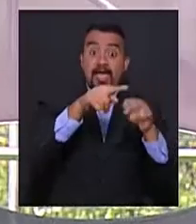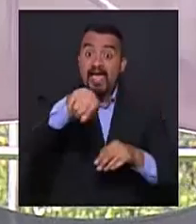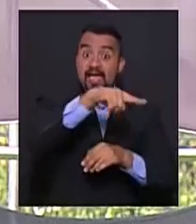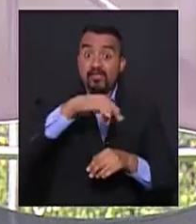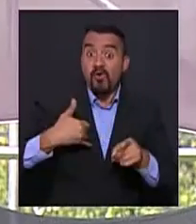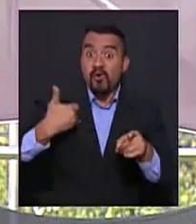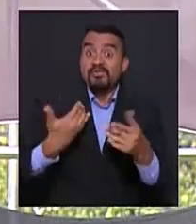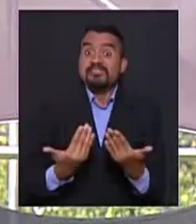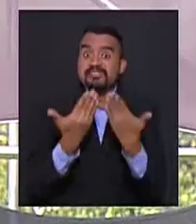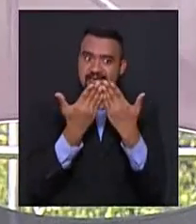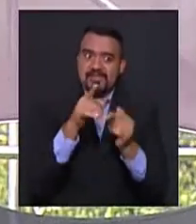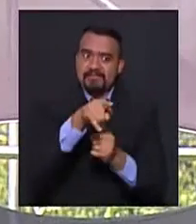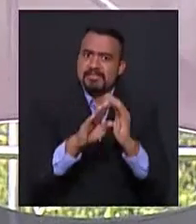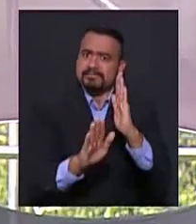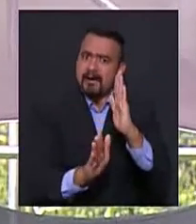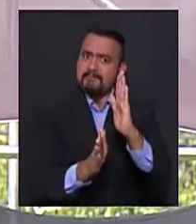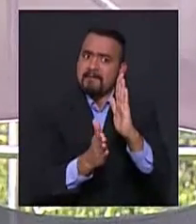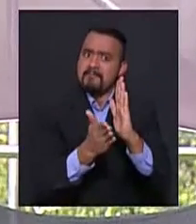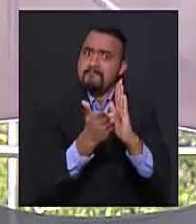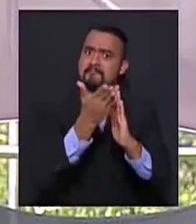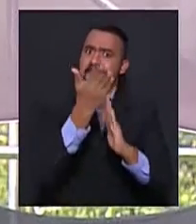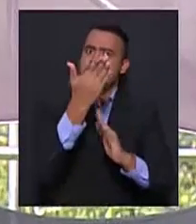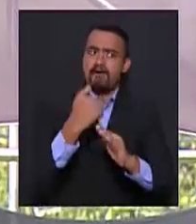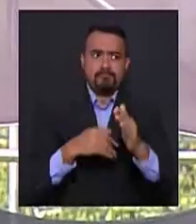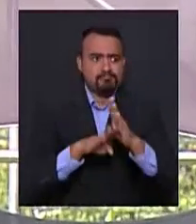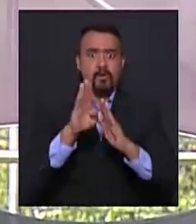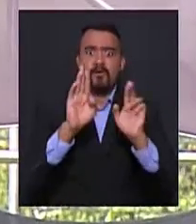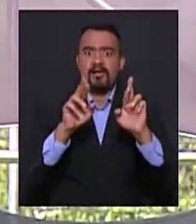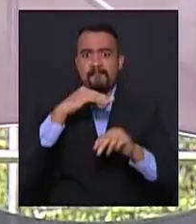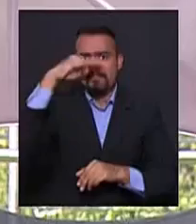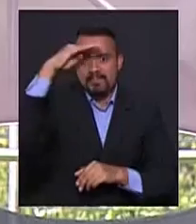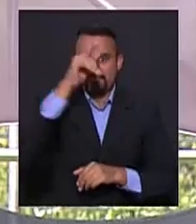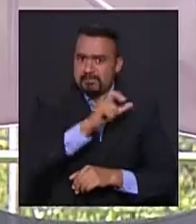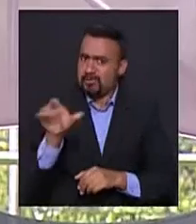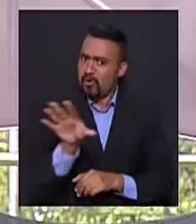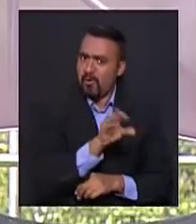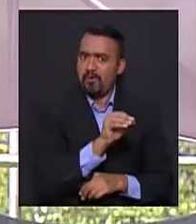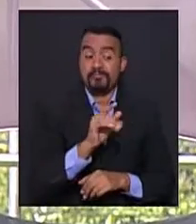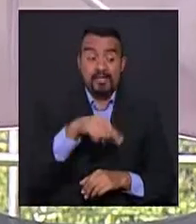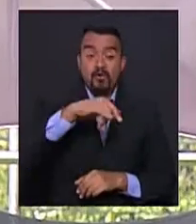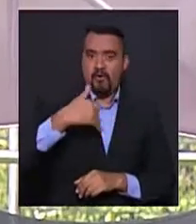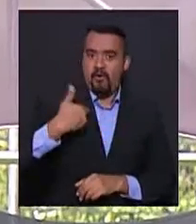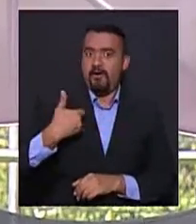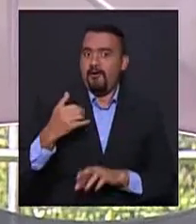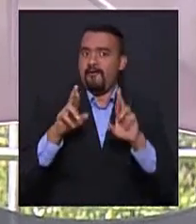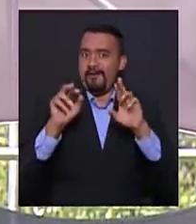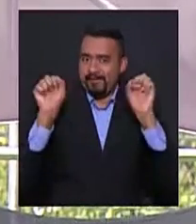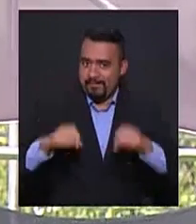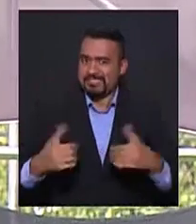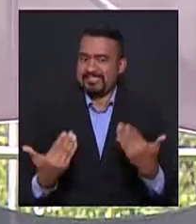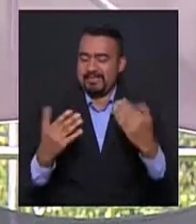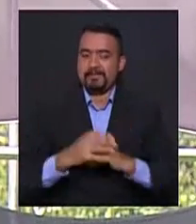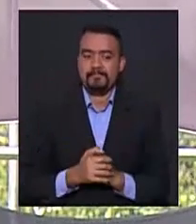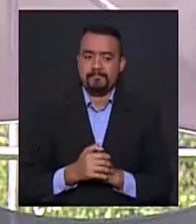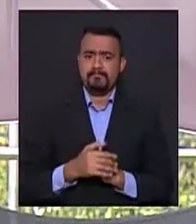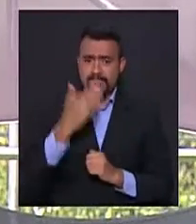de la transformación estructural y generacional que hoy buscamos. Queremos que ellos lo sepan, que sientan que hay